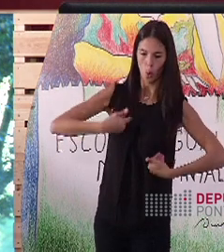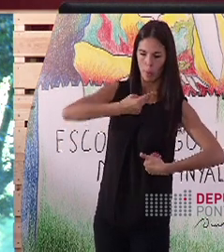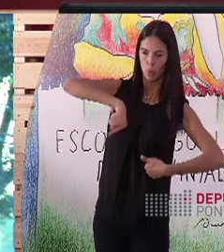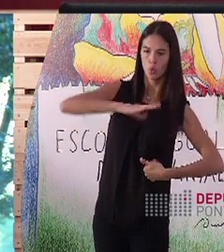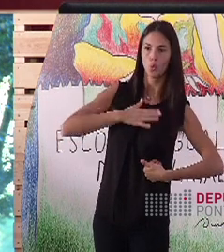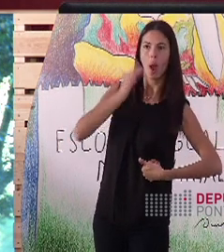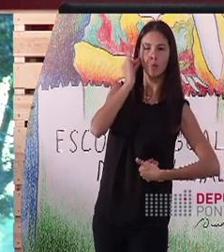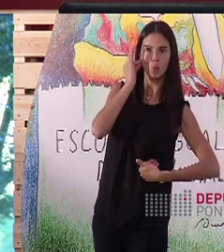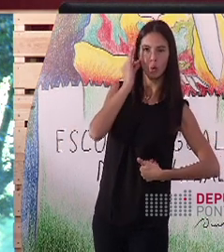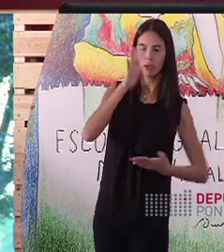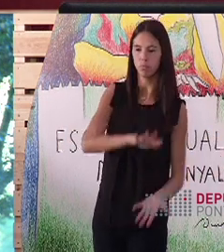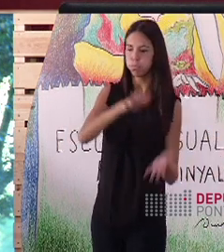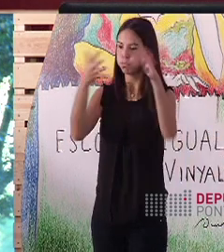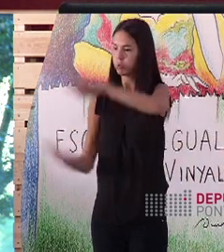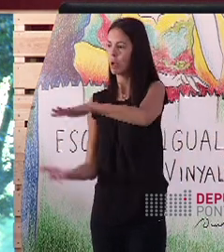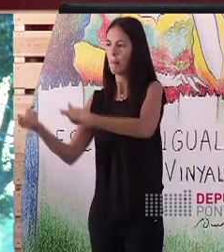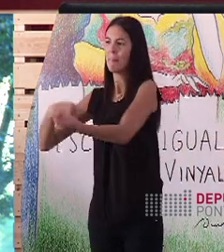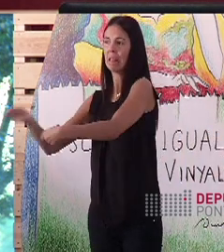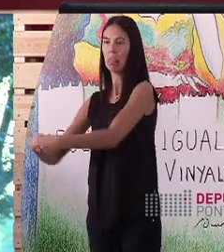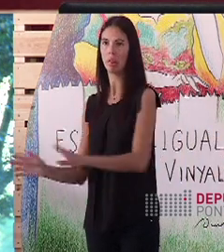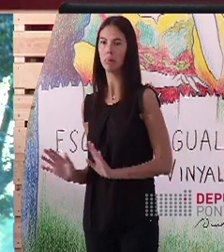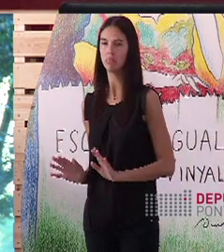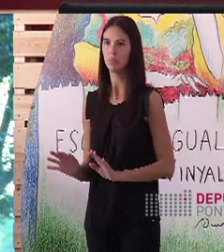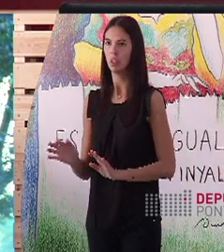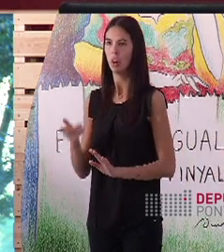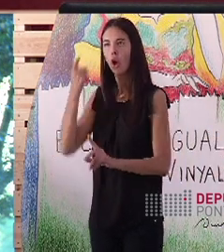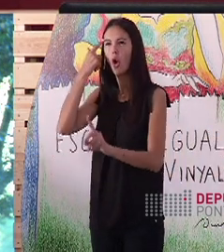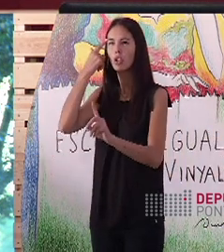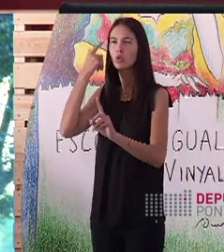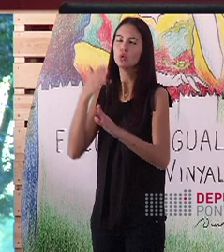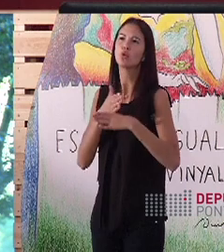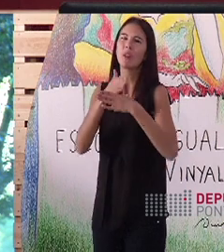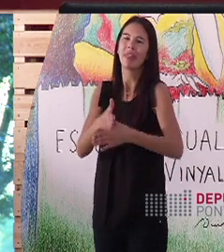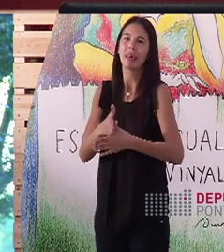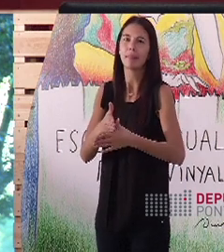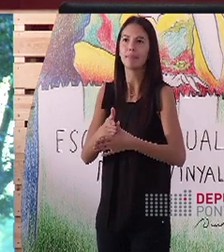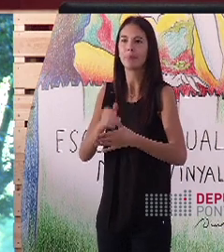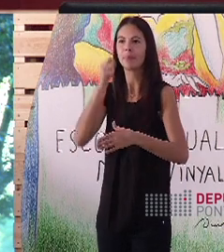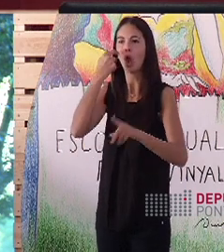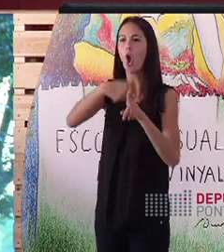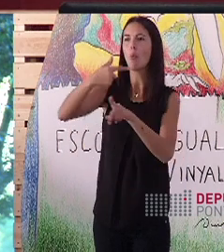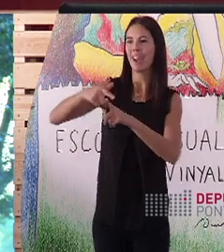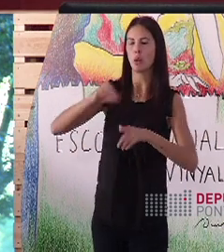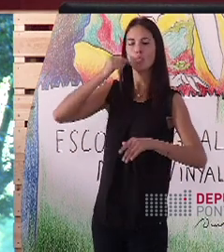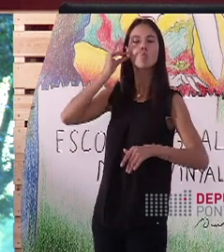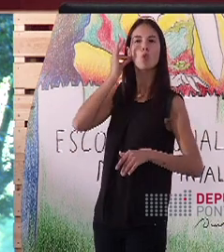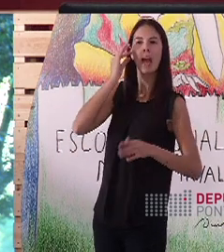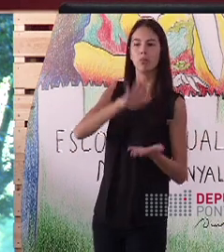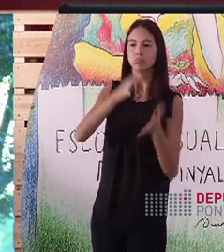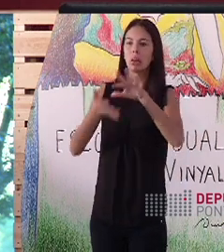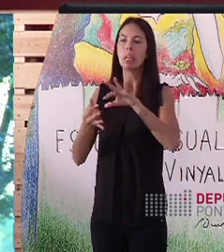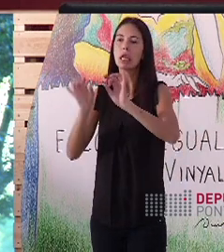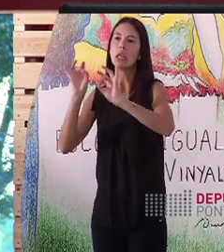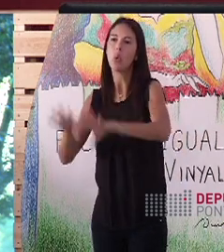cuerpos en una mercancía. No es bastante con objetualizarnos. Objetualizarnos es la condición de posibilidad, pero